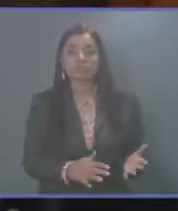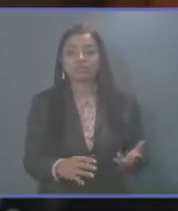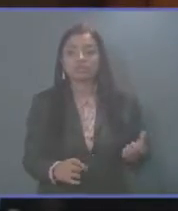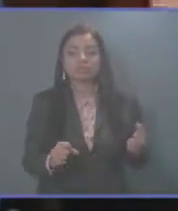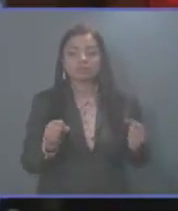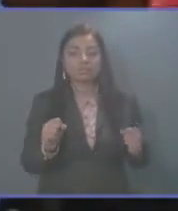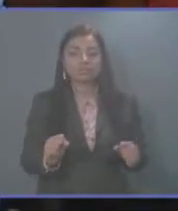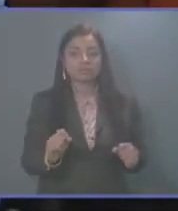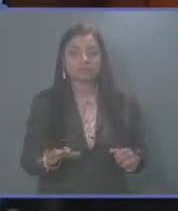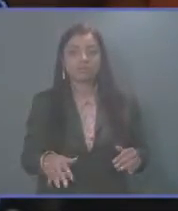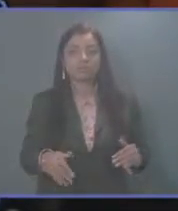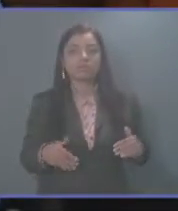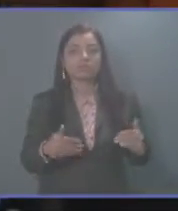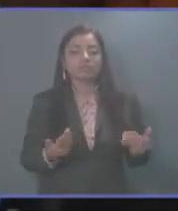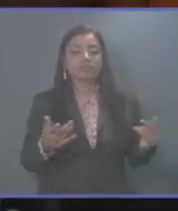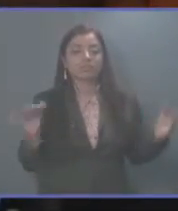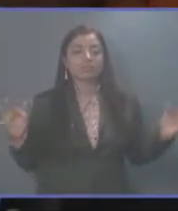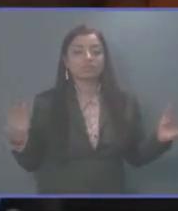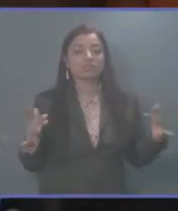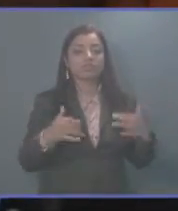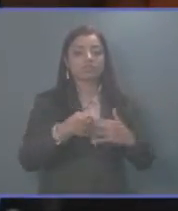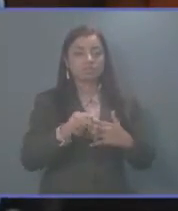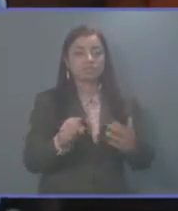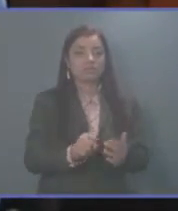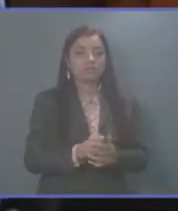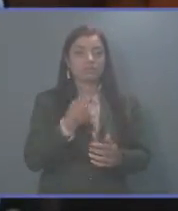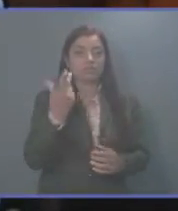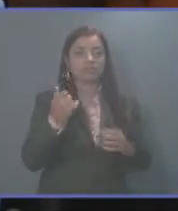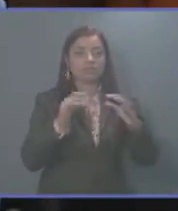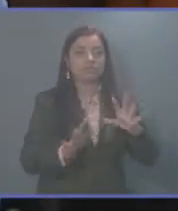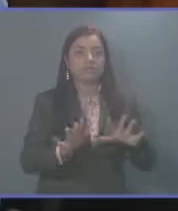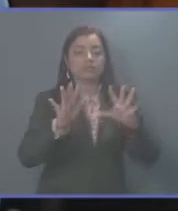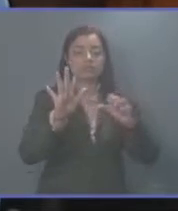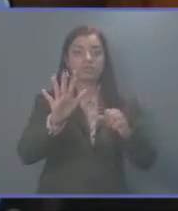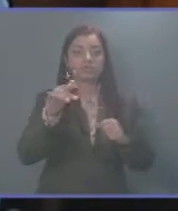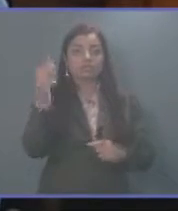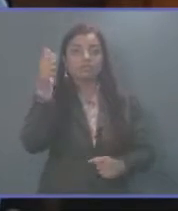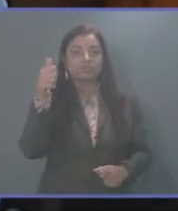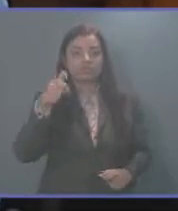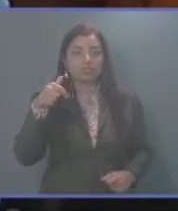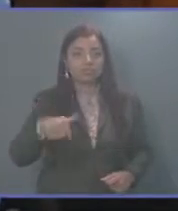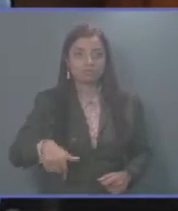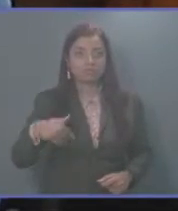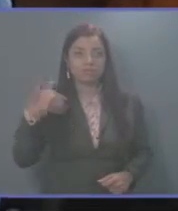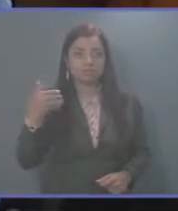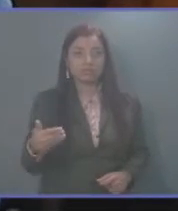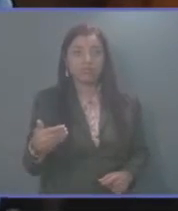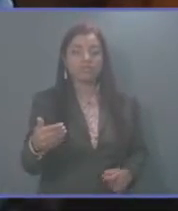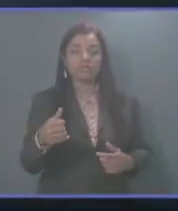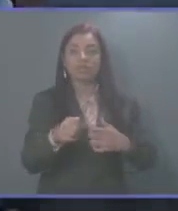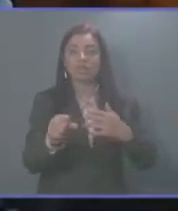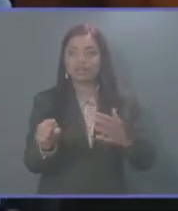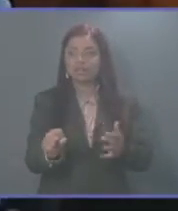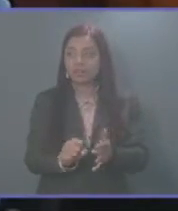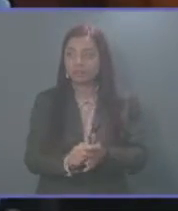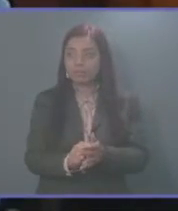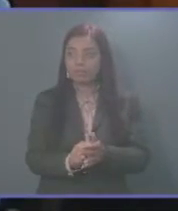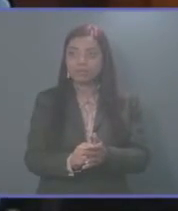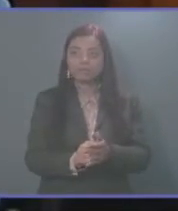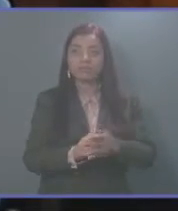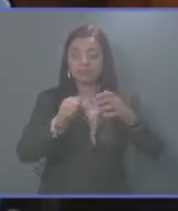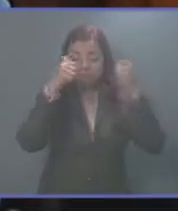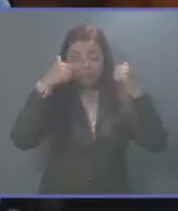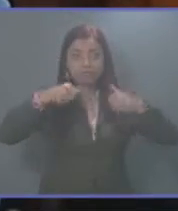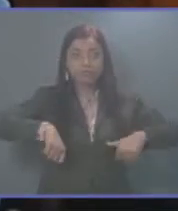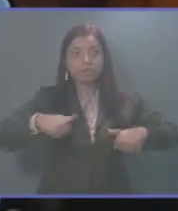que en sesión plenaria del 15 de agosto del presente año, la Asamblea Legislativa aprobó